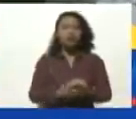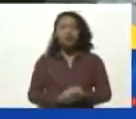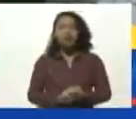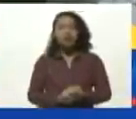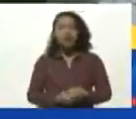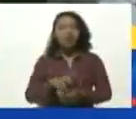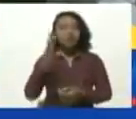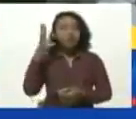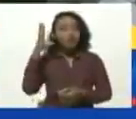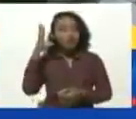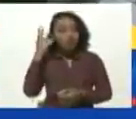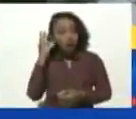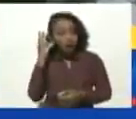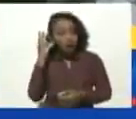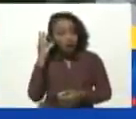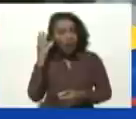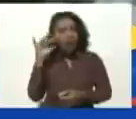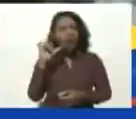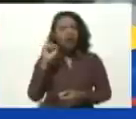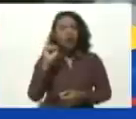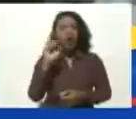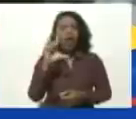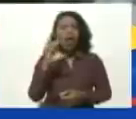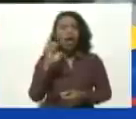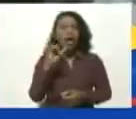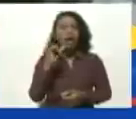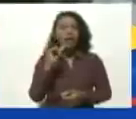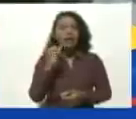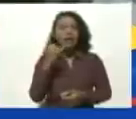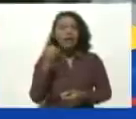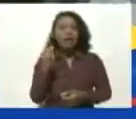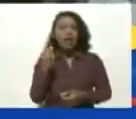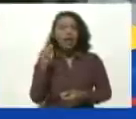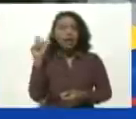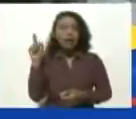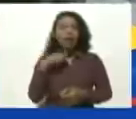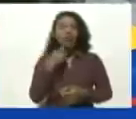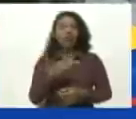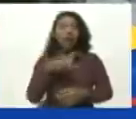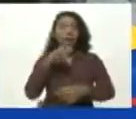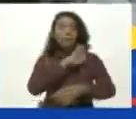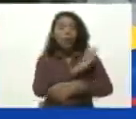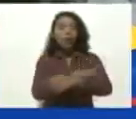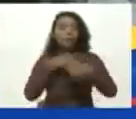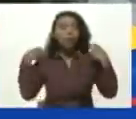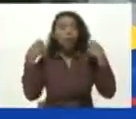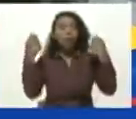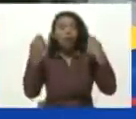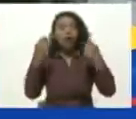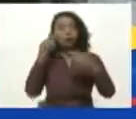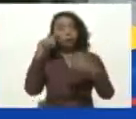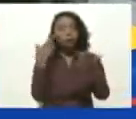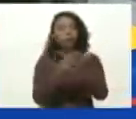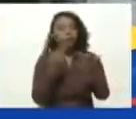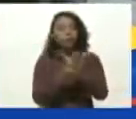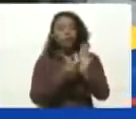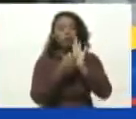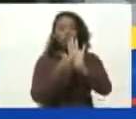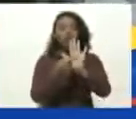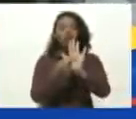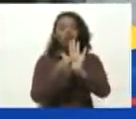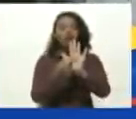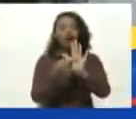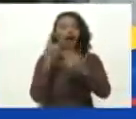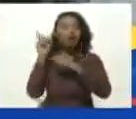Yoleitza Mendoza. Yoleitza, vocera del Poder Popular. Vamos a mostrar entonces